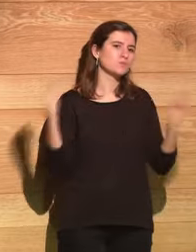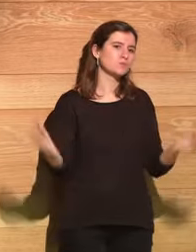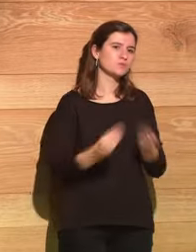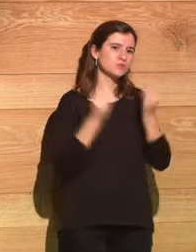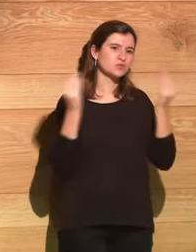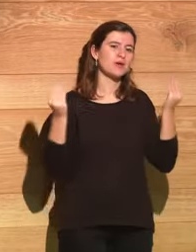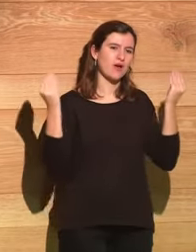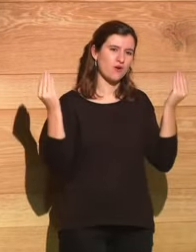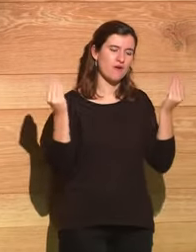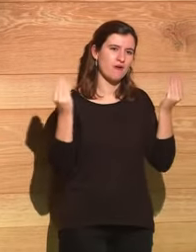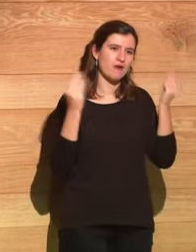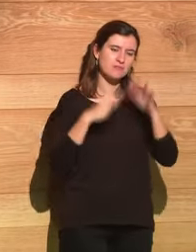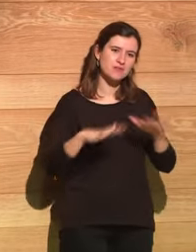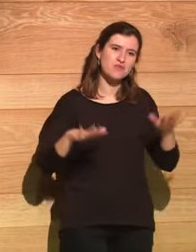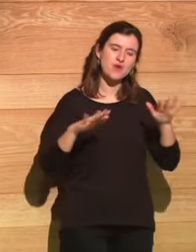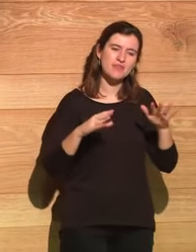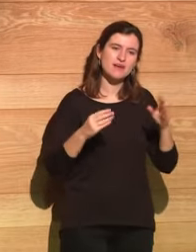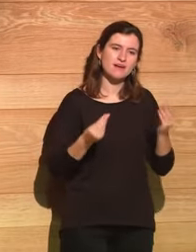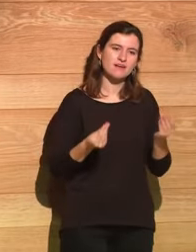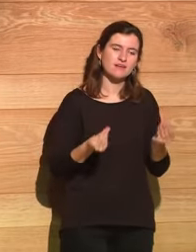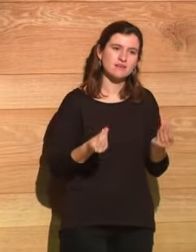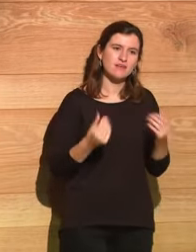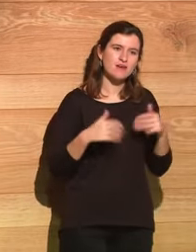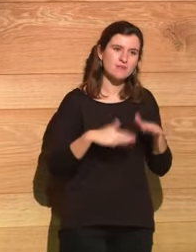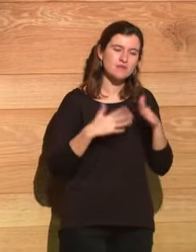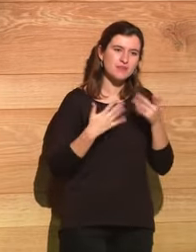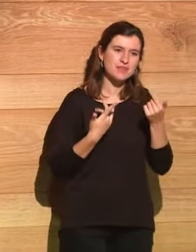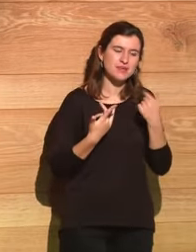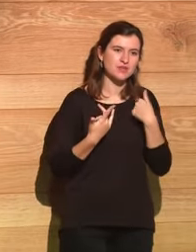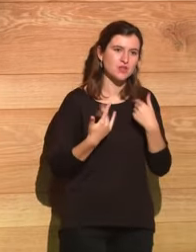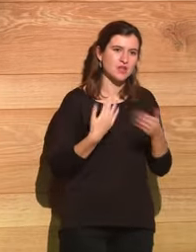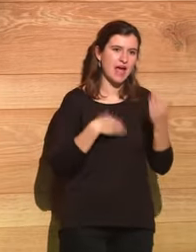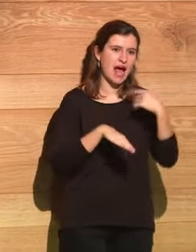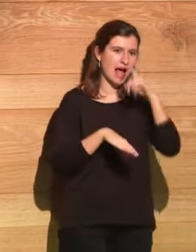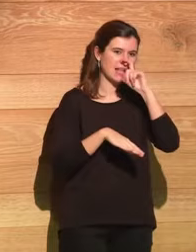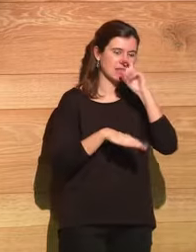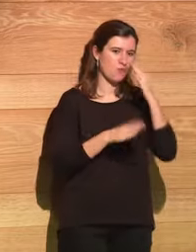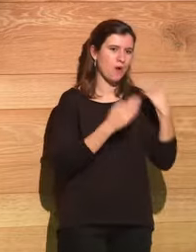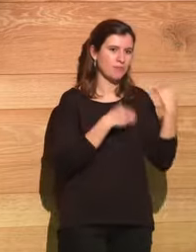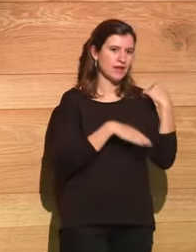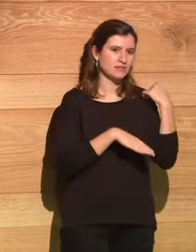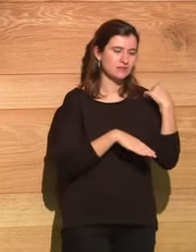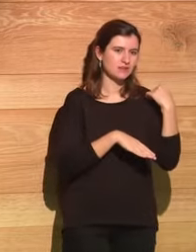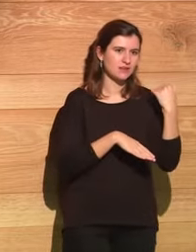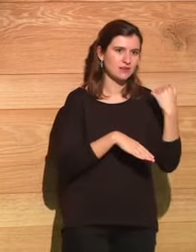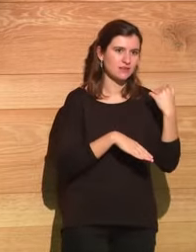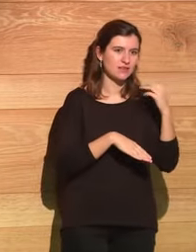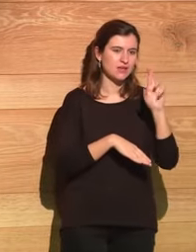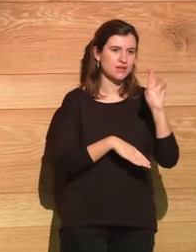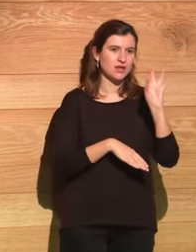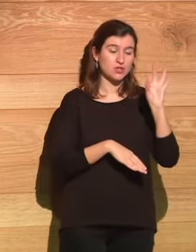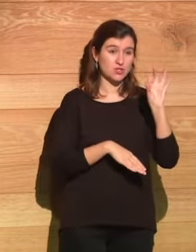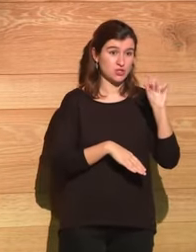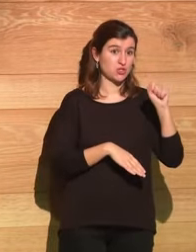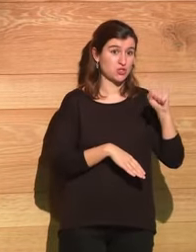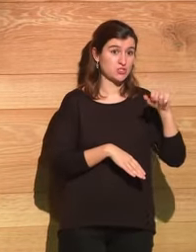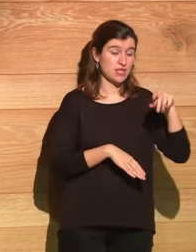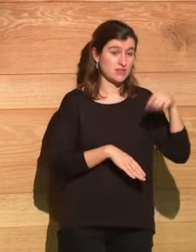y divertida que la que a lo mejor reinaba, ¿no?, en la época en la que incluso Rosa Chacel